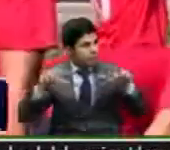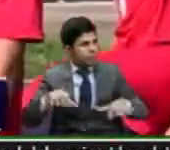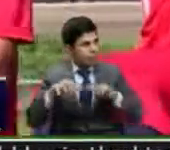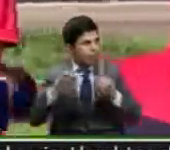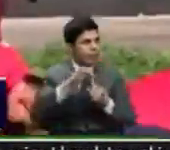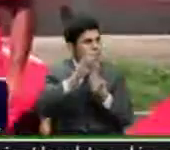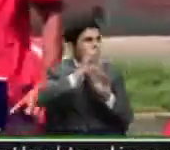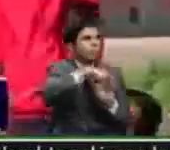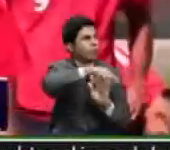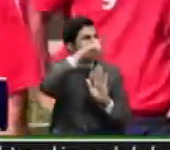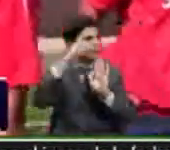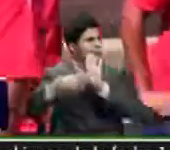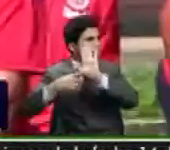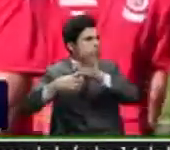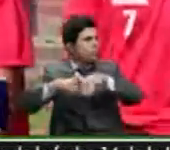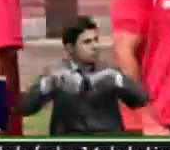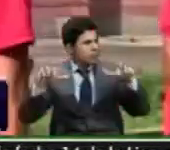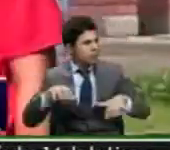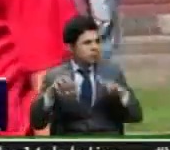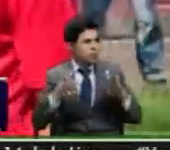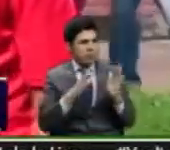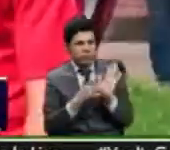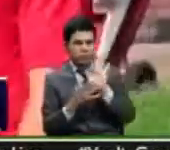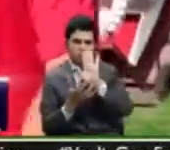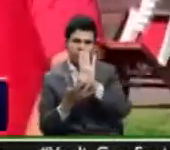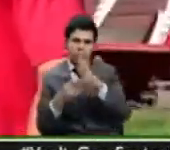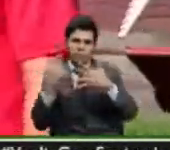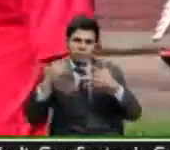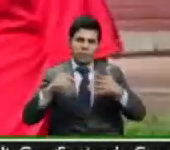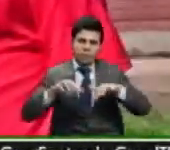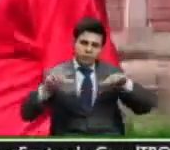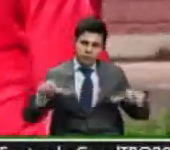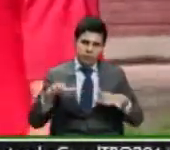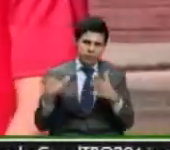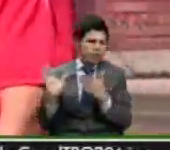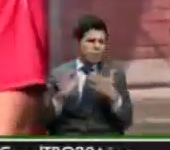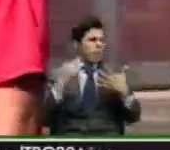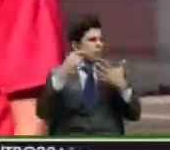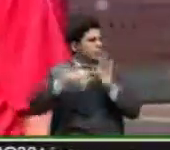el elenco fronterizo recibirá a Envigado, obligado a ganar para acercarse a sus rivales en la lucha por no descender.